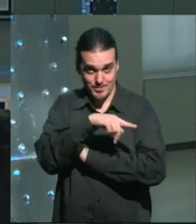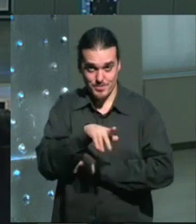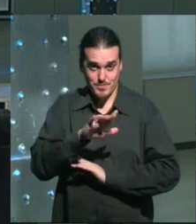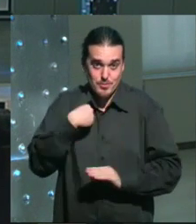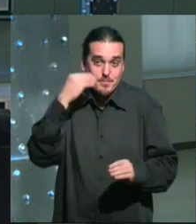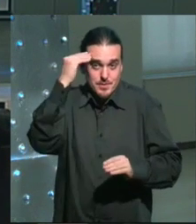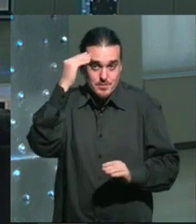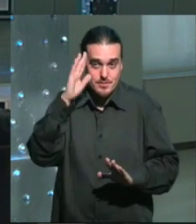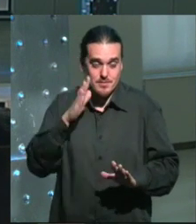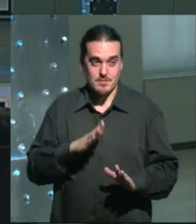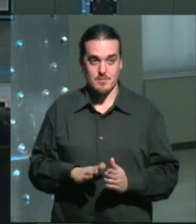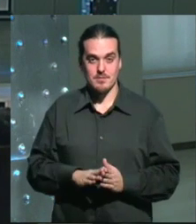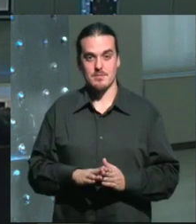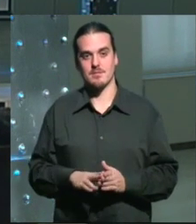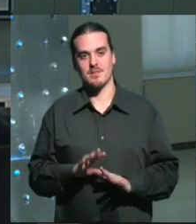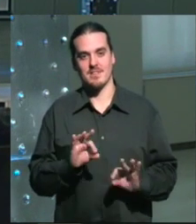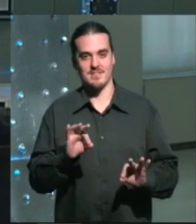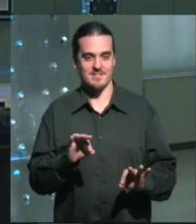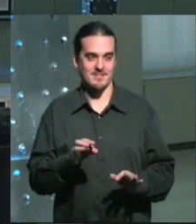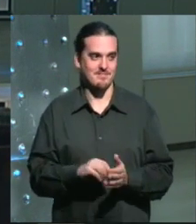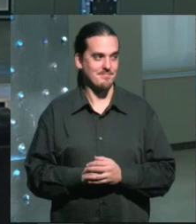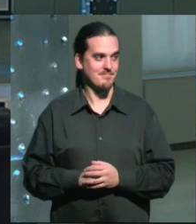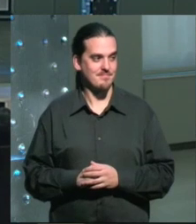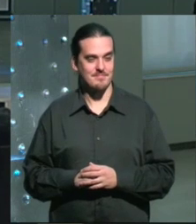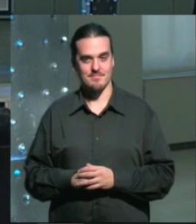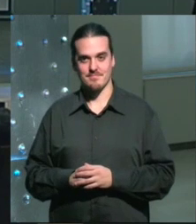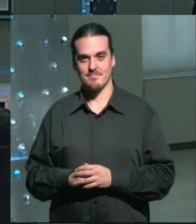por ahí, va en legitimidad y frescura.